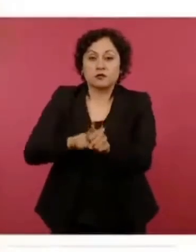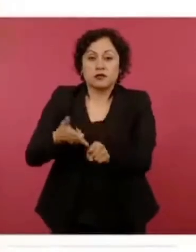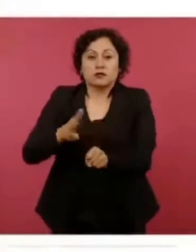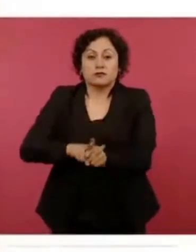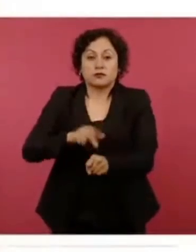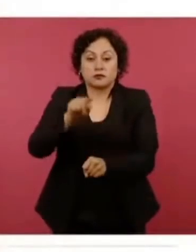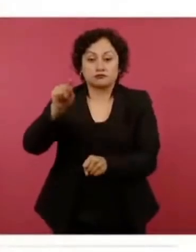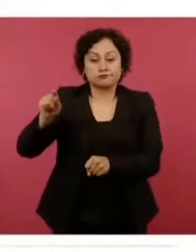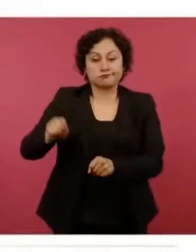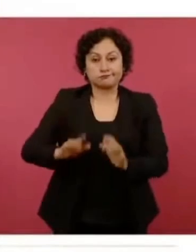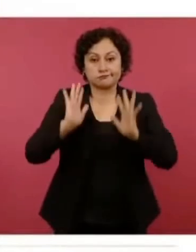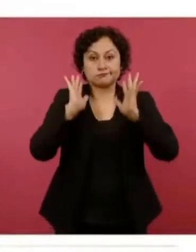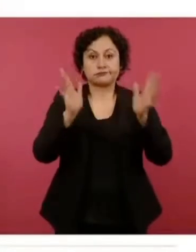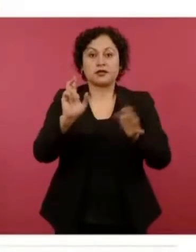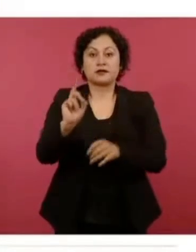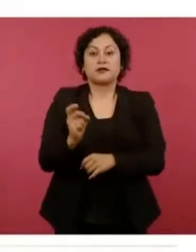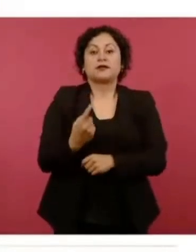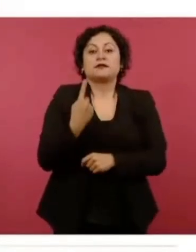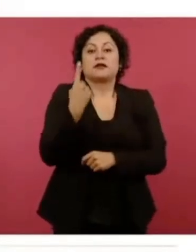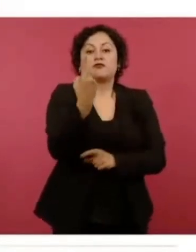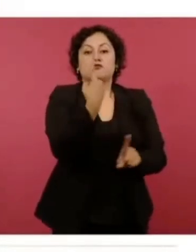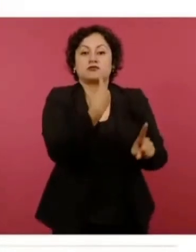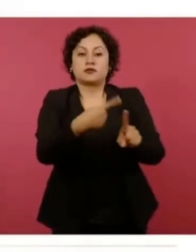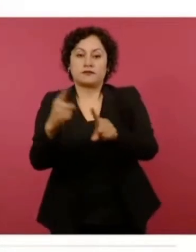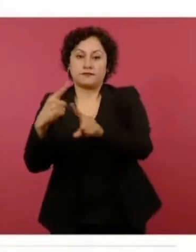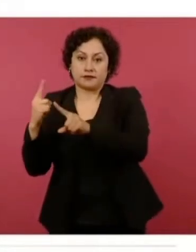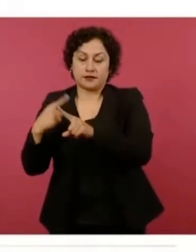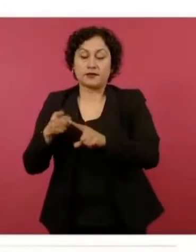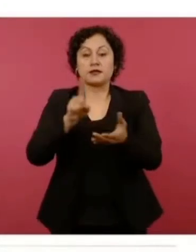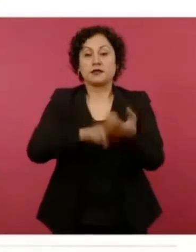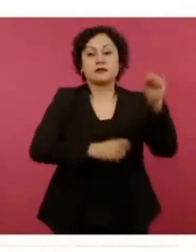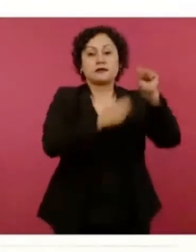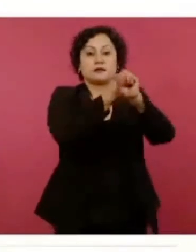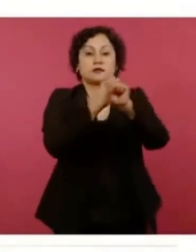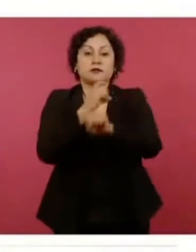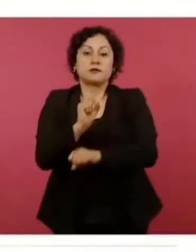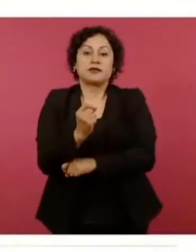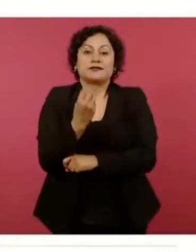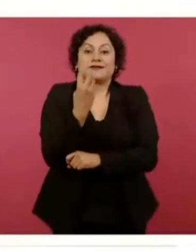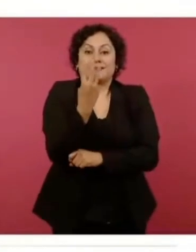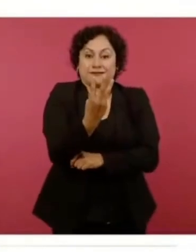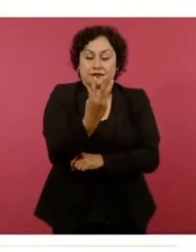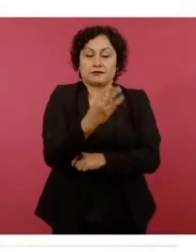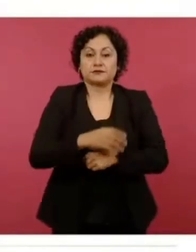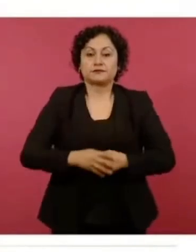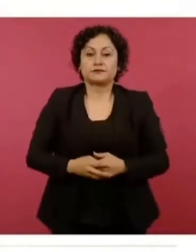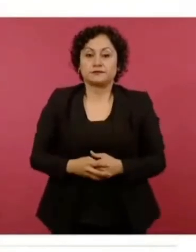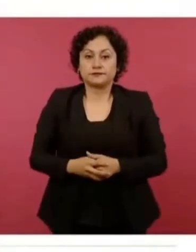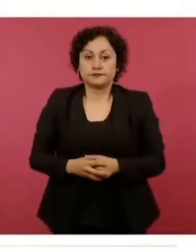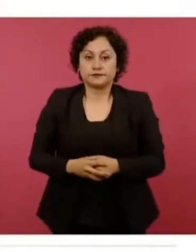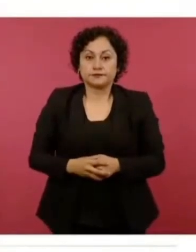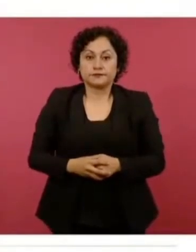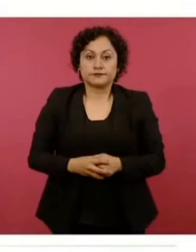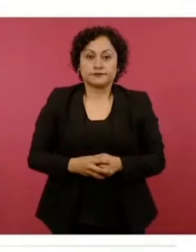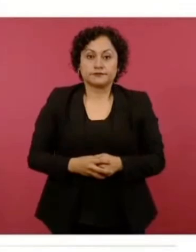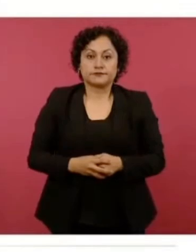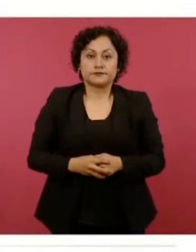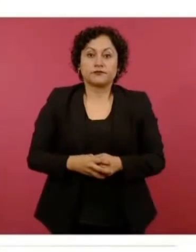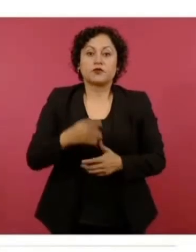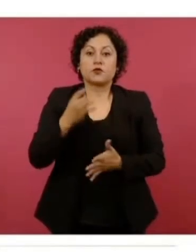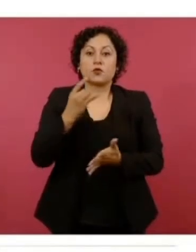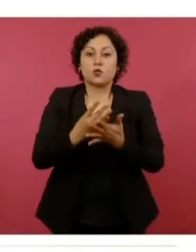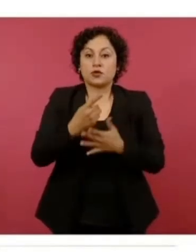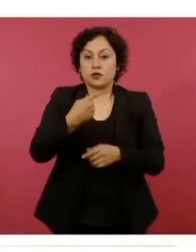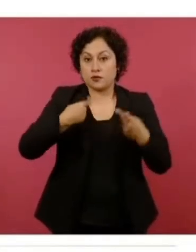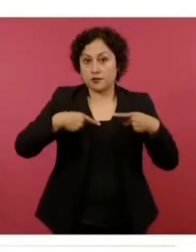en operación, 31 hospitales en estos 23 estados federalizados, solamente para la atención de personas sin seguridad social. Aquí en